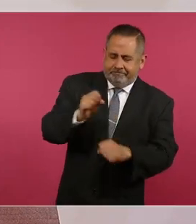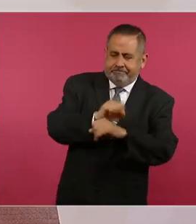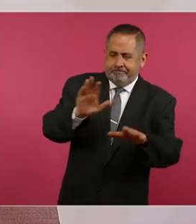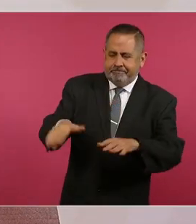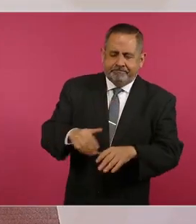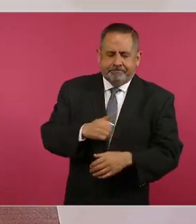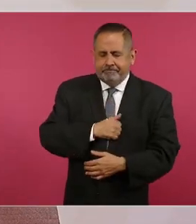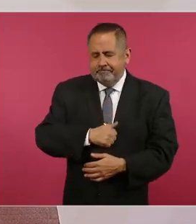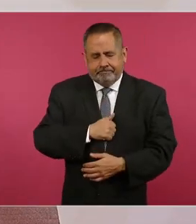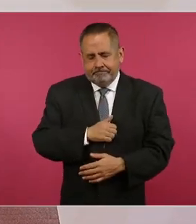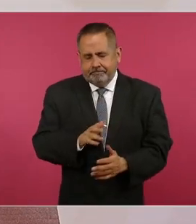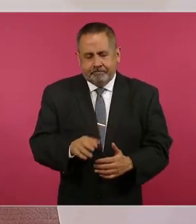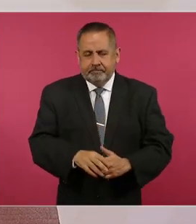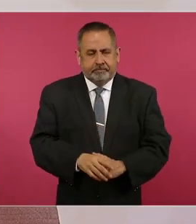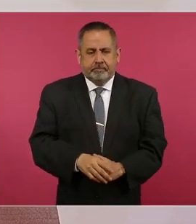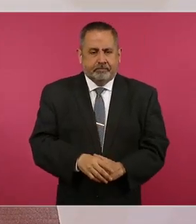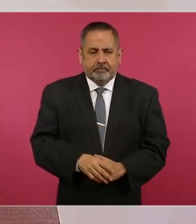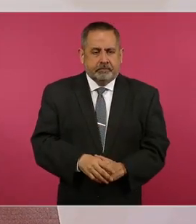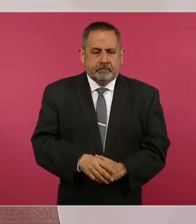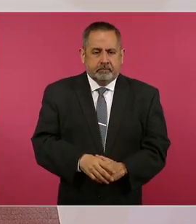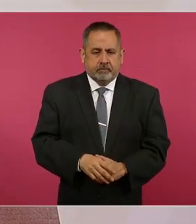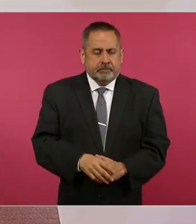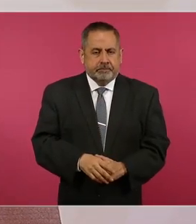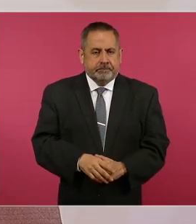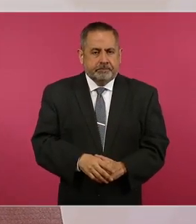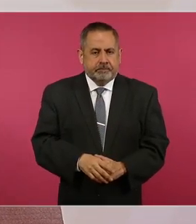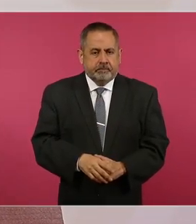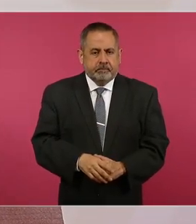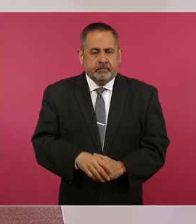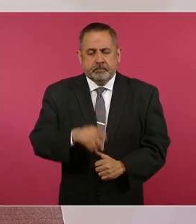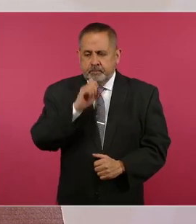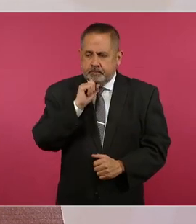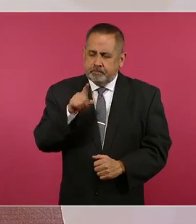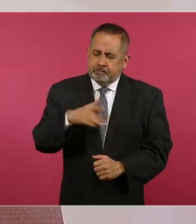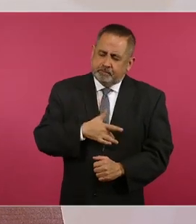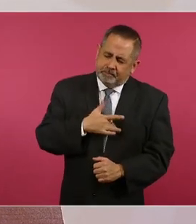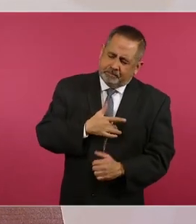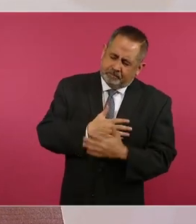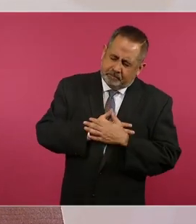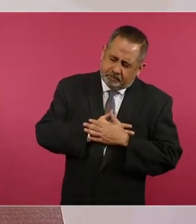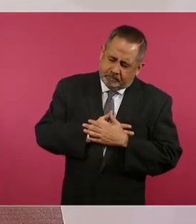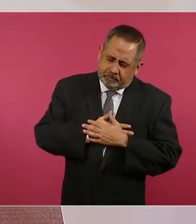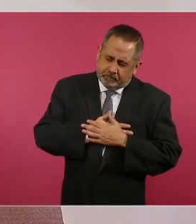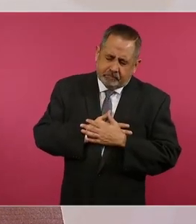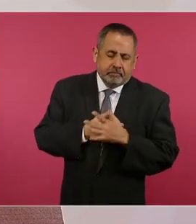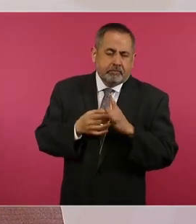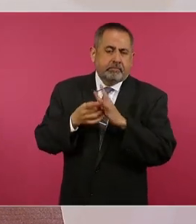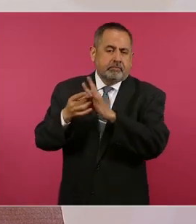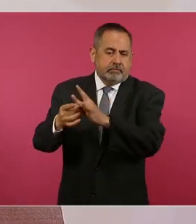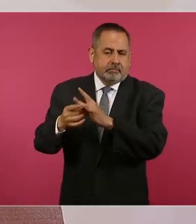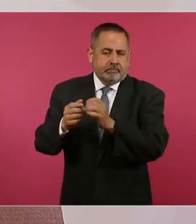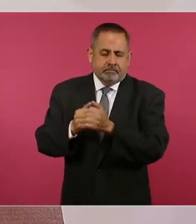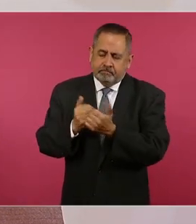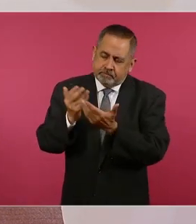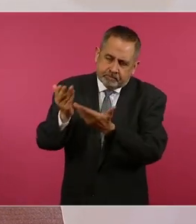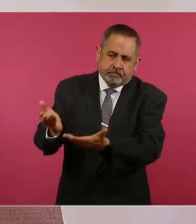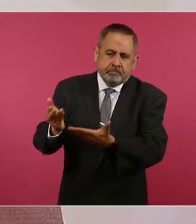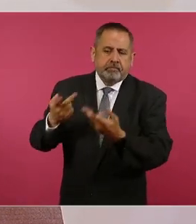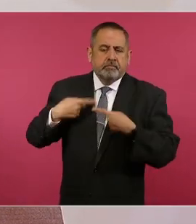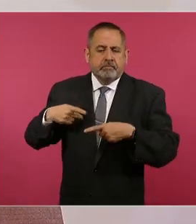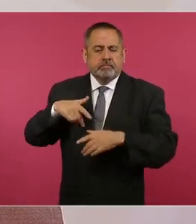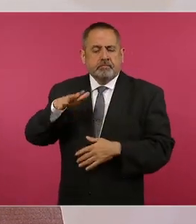nuestra solidaridad con el pueblo